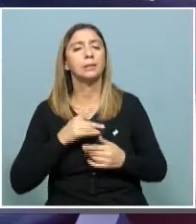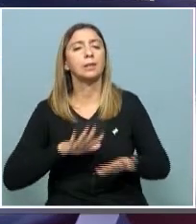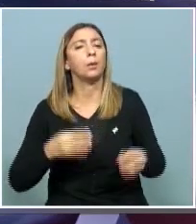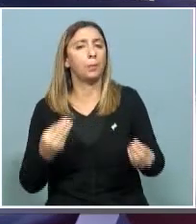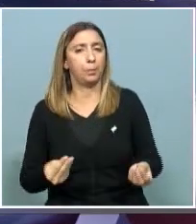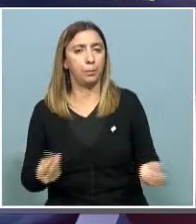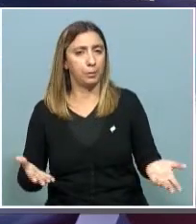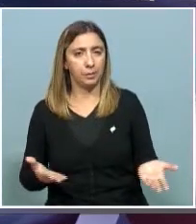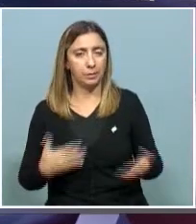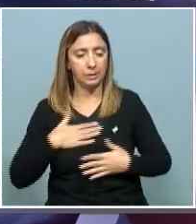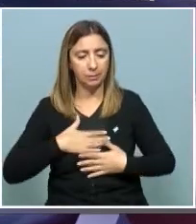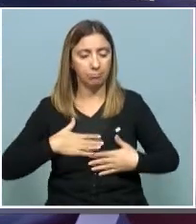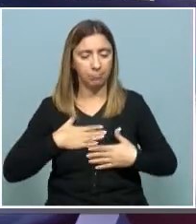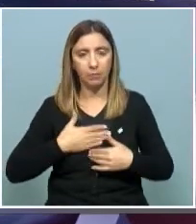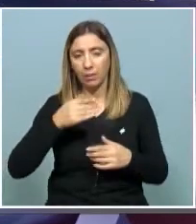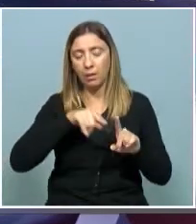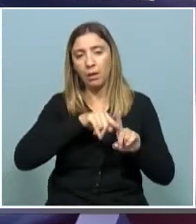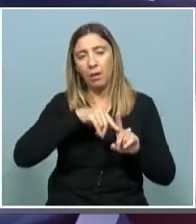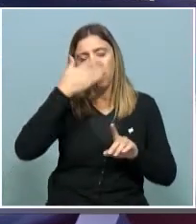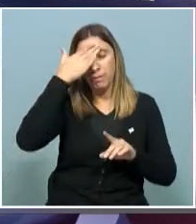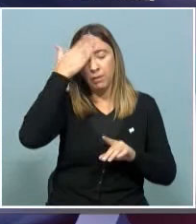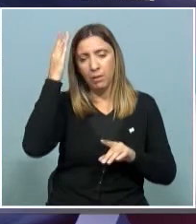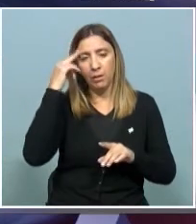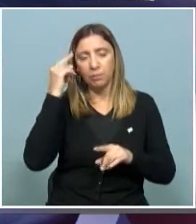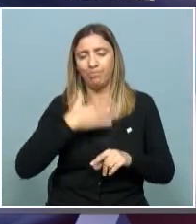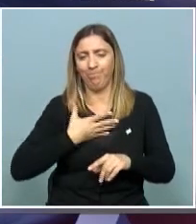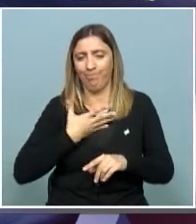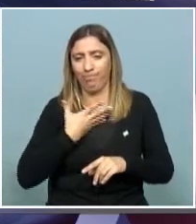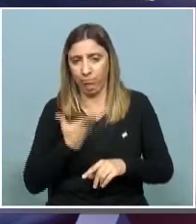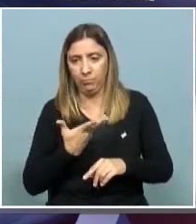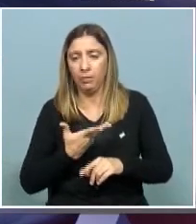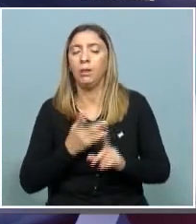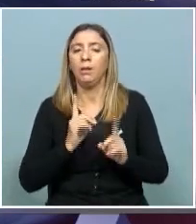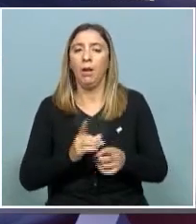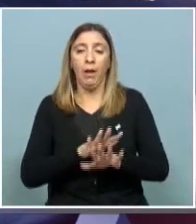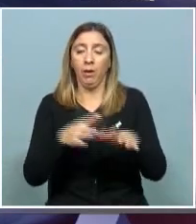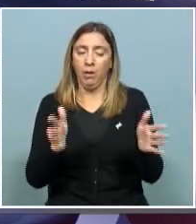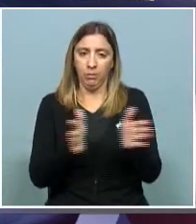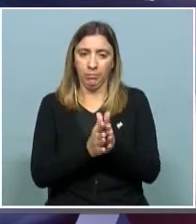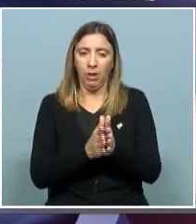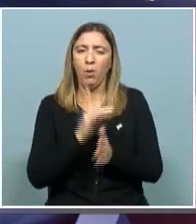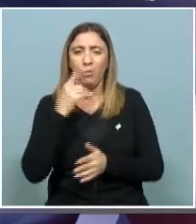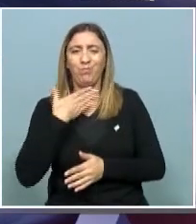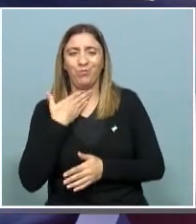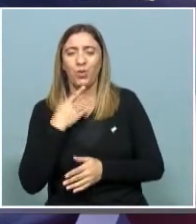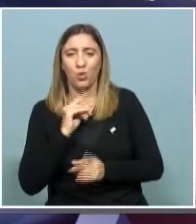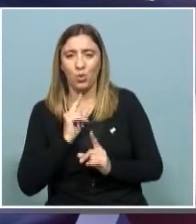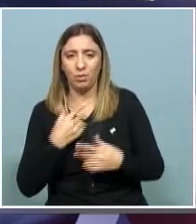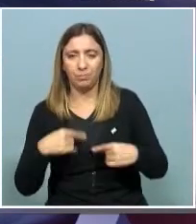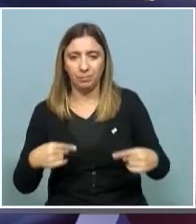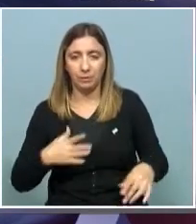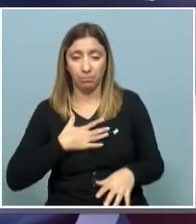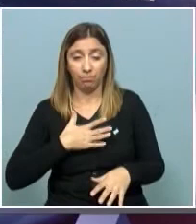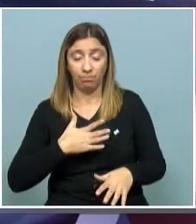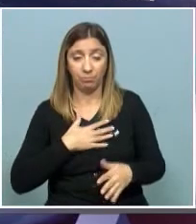niños que era fiebre dolor de cabeza vómitos incluidos y este dolor de garganta y sintomatología